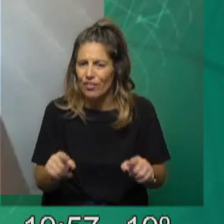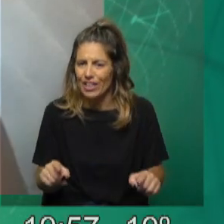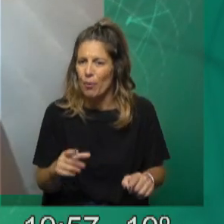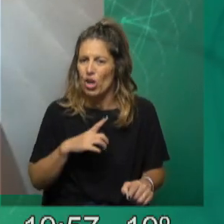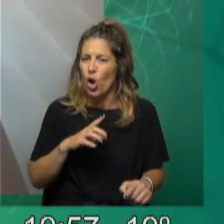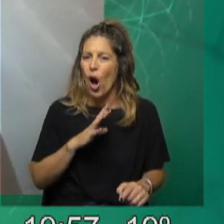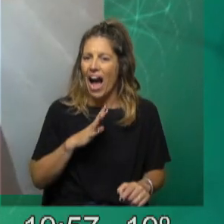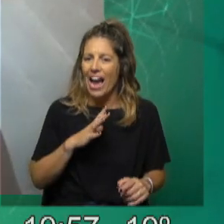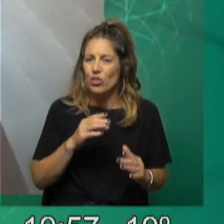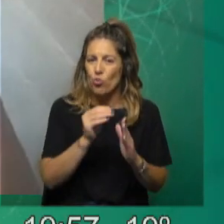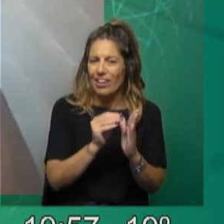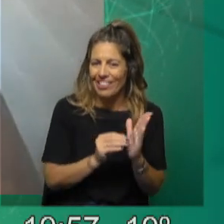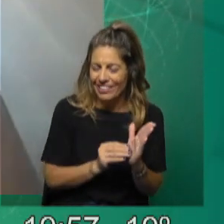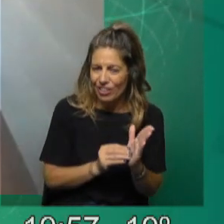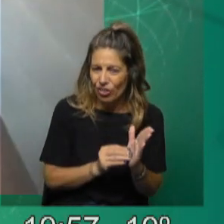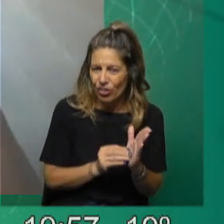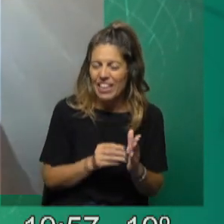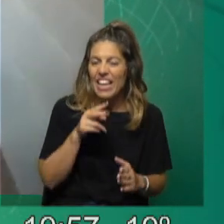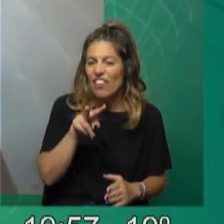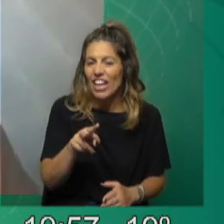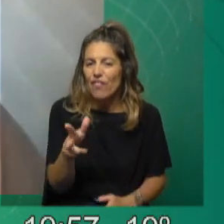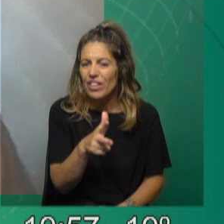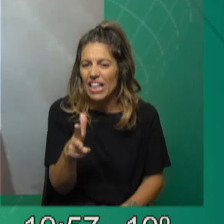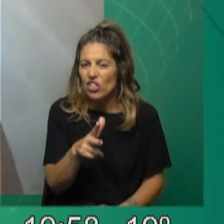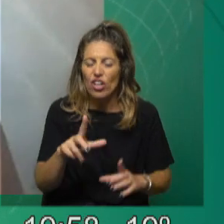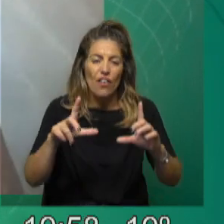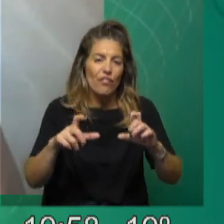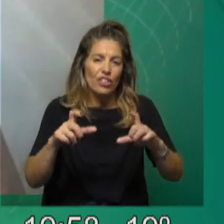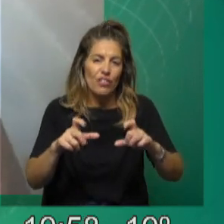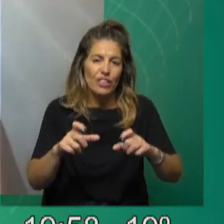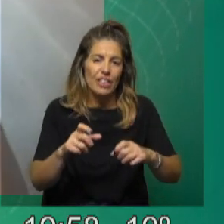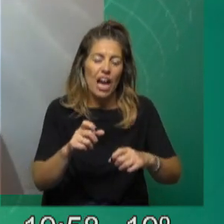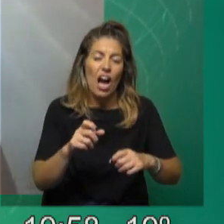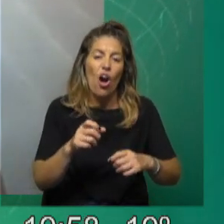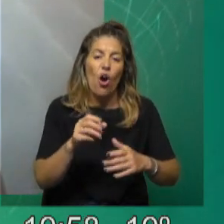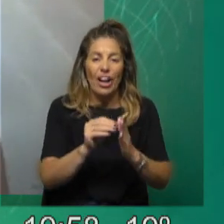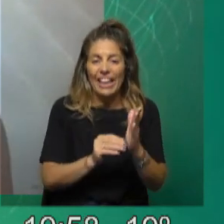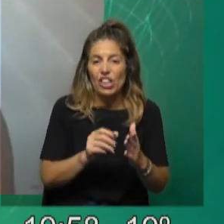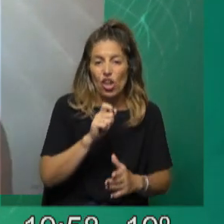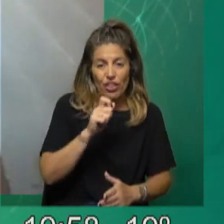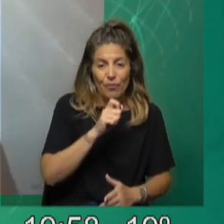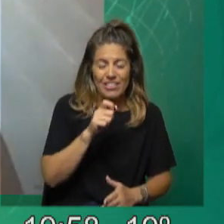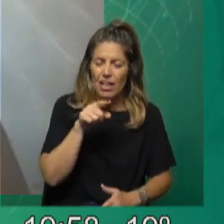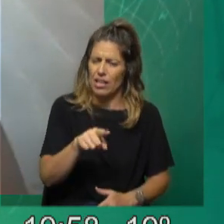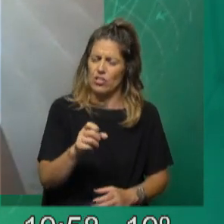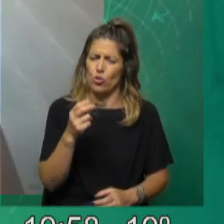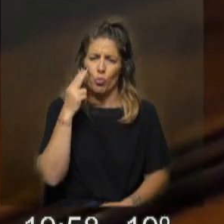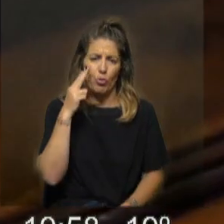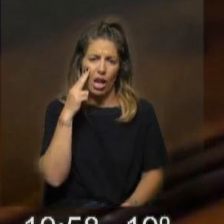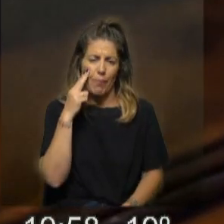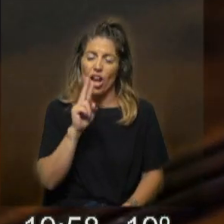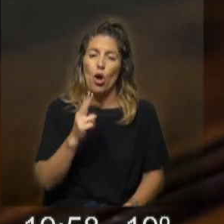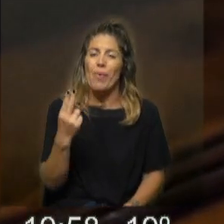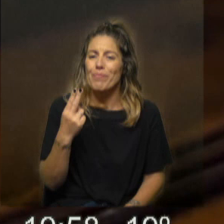un registro y tenés que ir a filmaciones, fotografías, registros de prensa. Eso la verdad que es bastante problemático, también no permite un